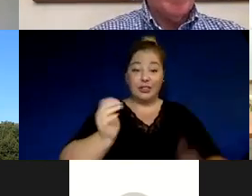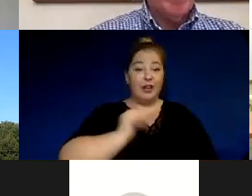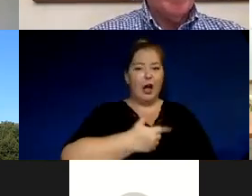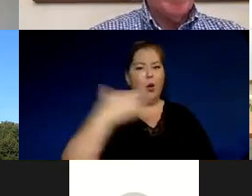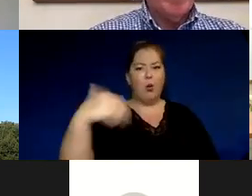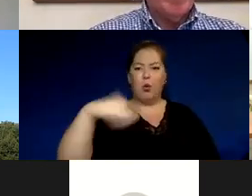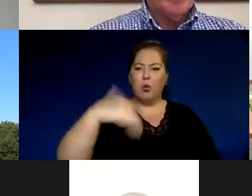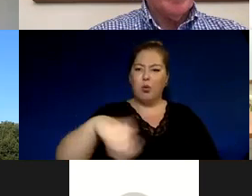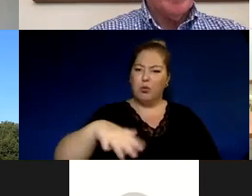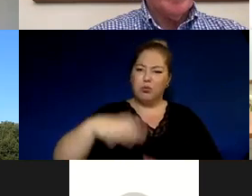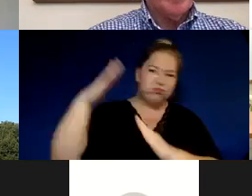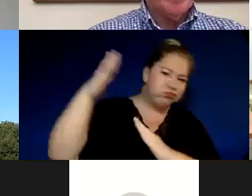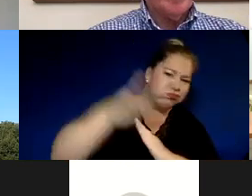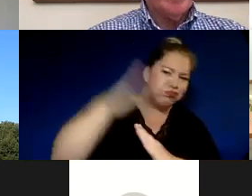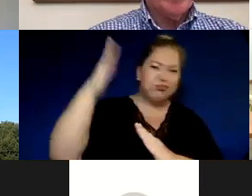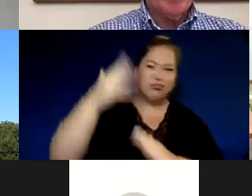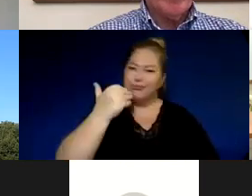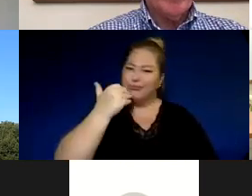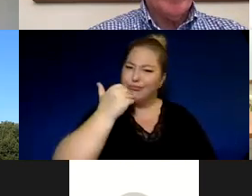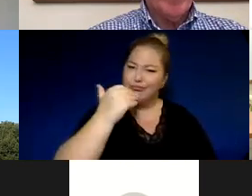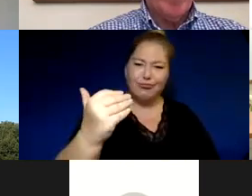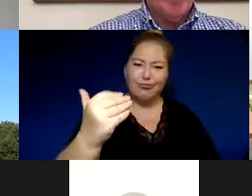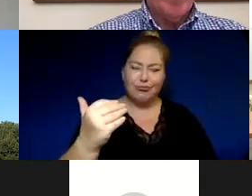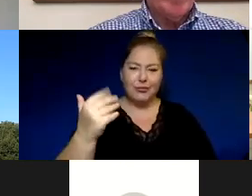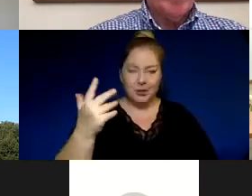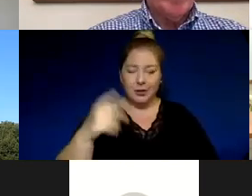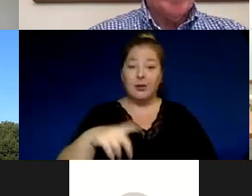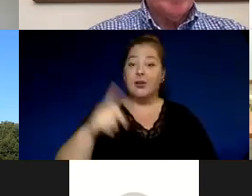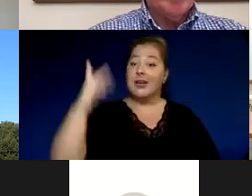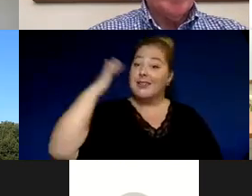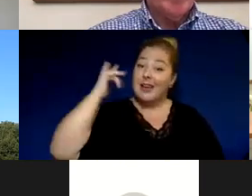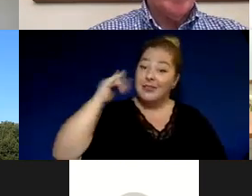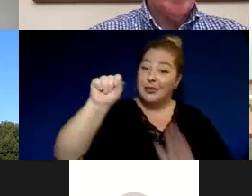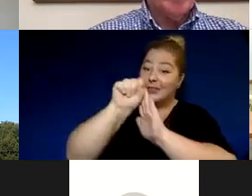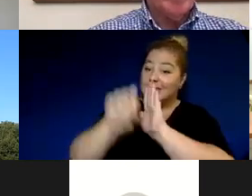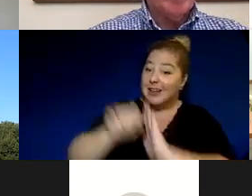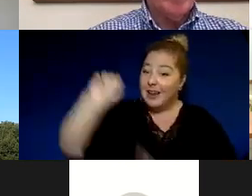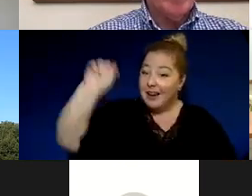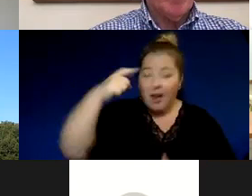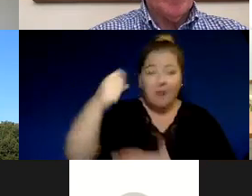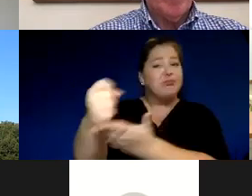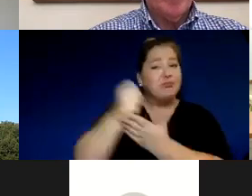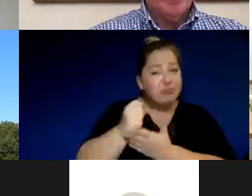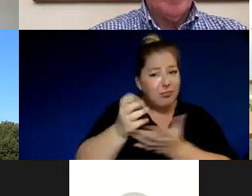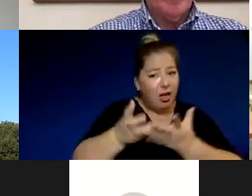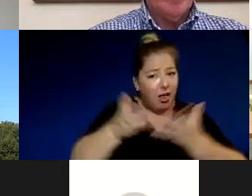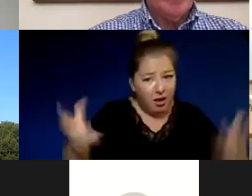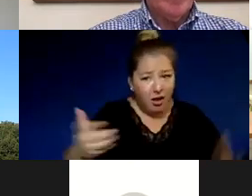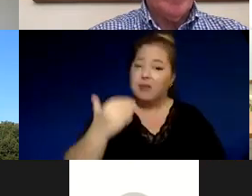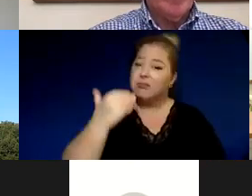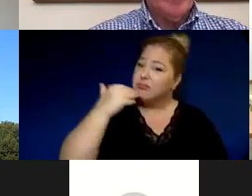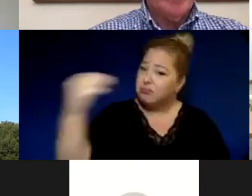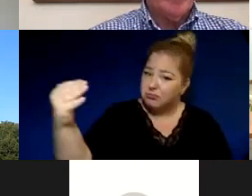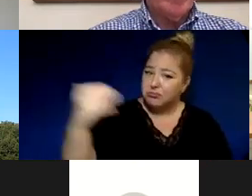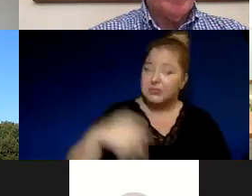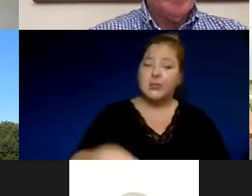estado trabajando en todo el estado, también ha sido excelente en cuanto a la ayuda que hemos recibido. En cuanto a los